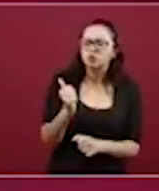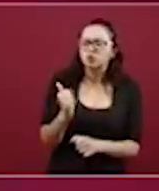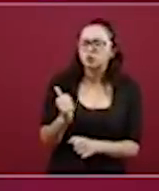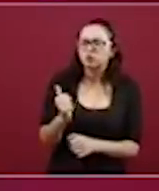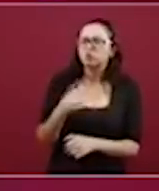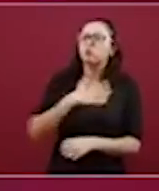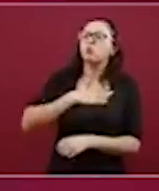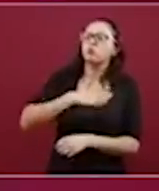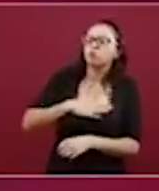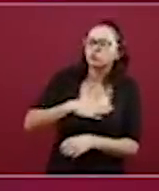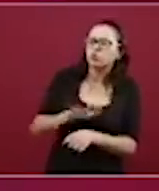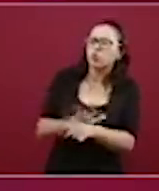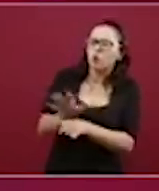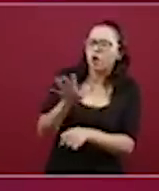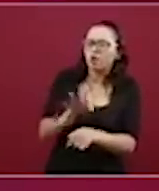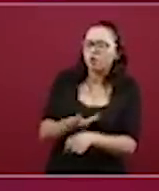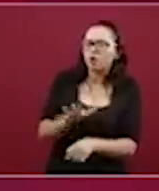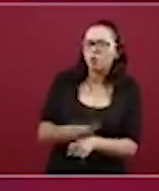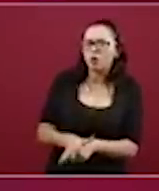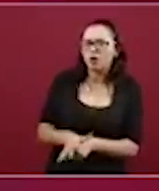justa.